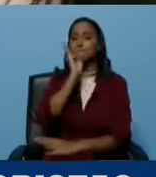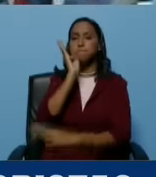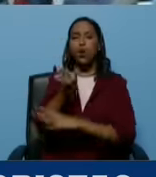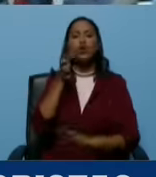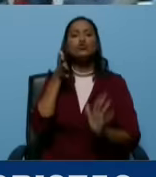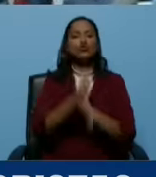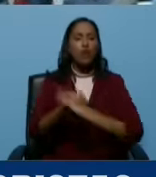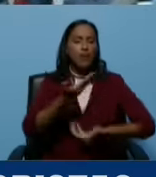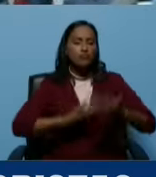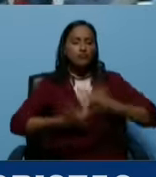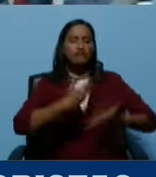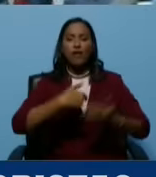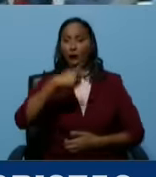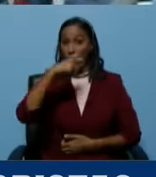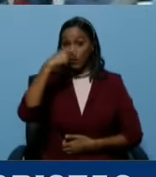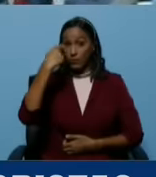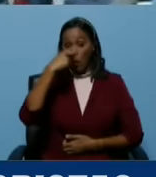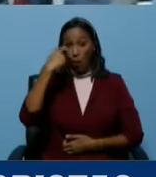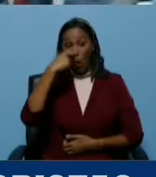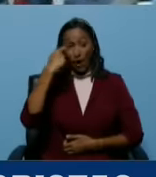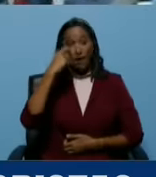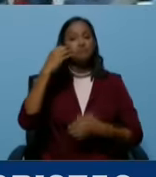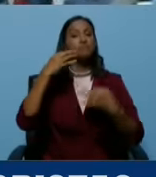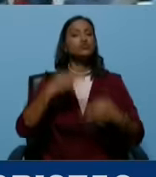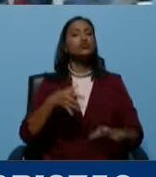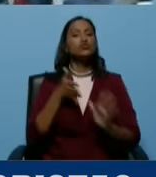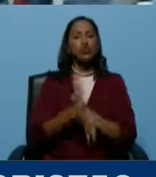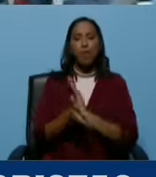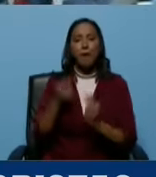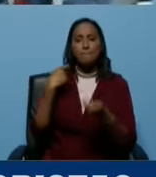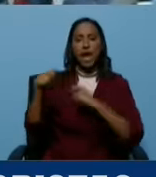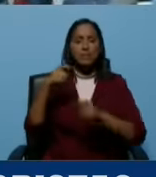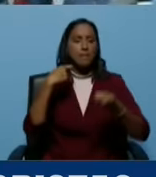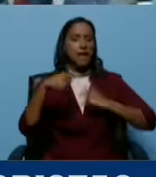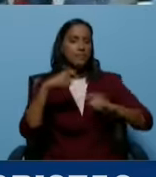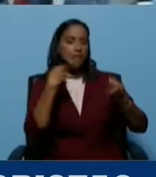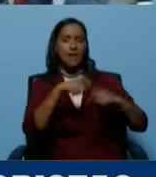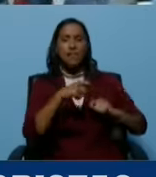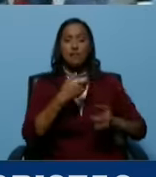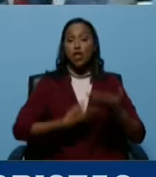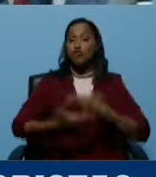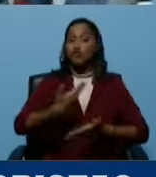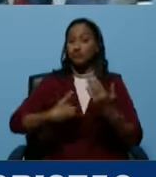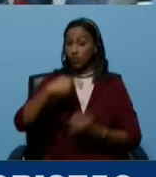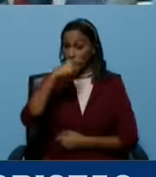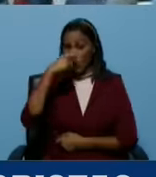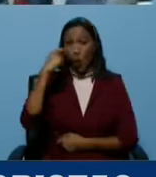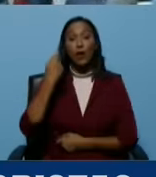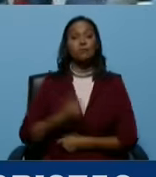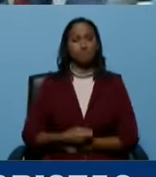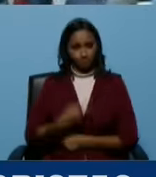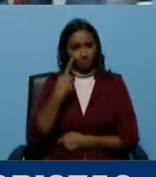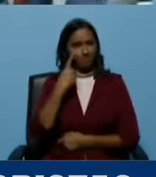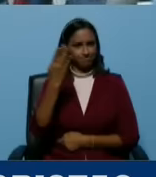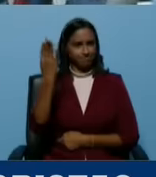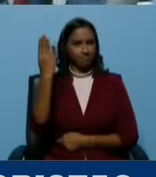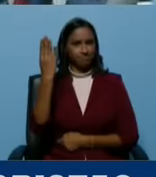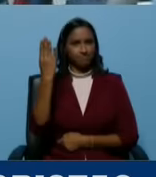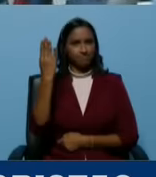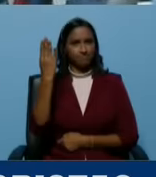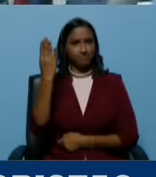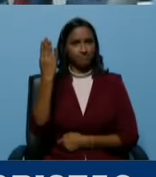tráfico ilícito de droga en la modalidad de distribución. Podamos ver ahora, por favor, en